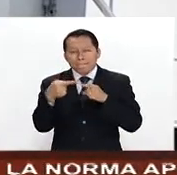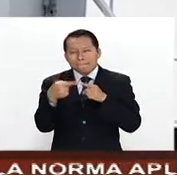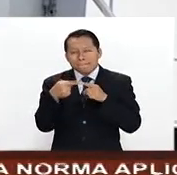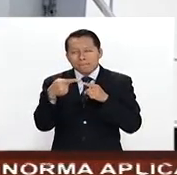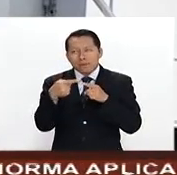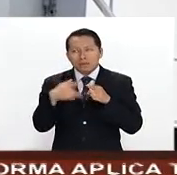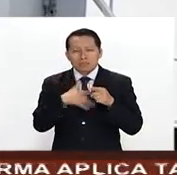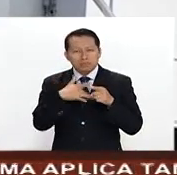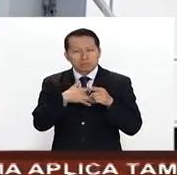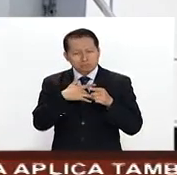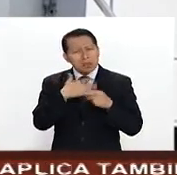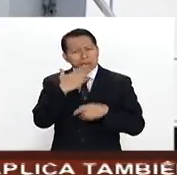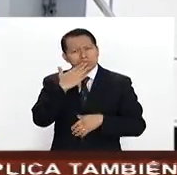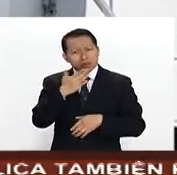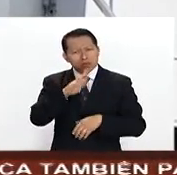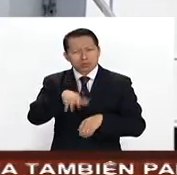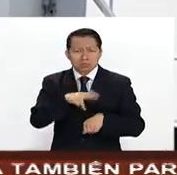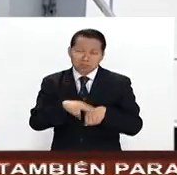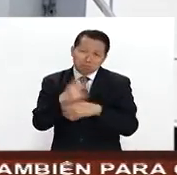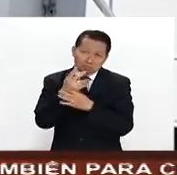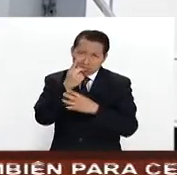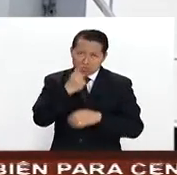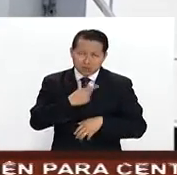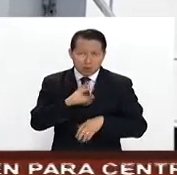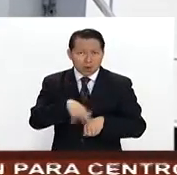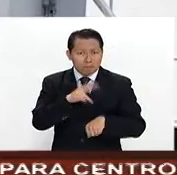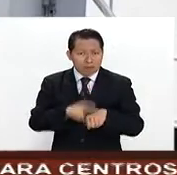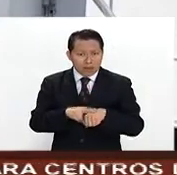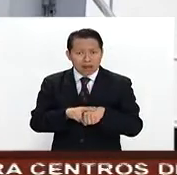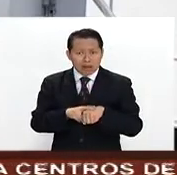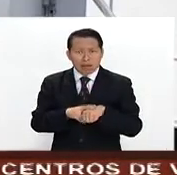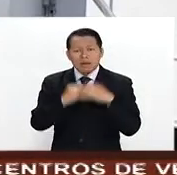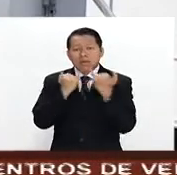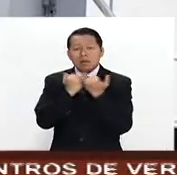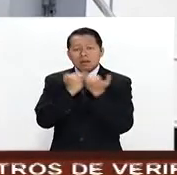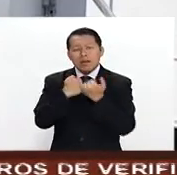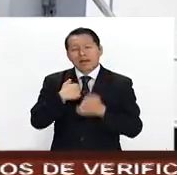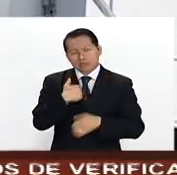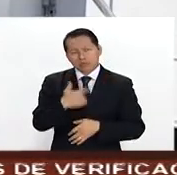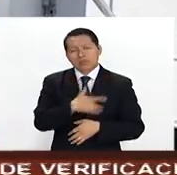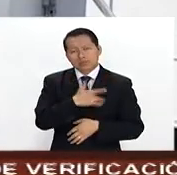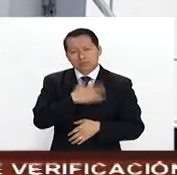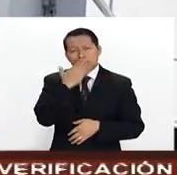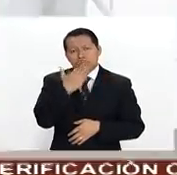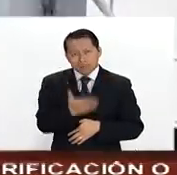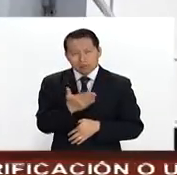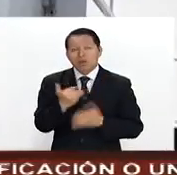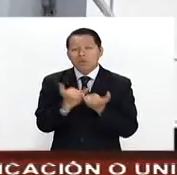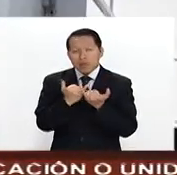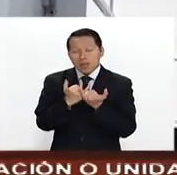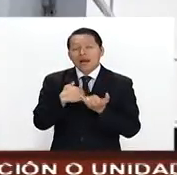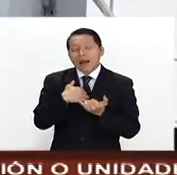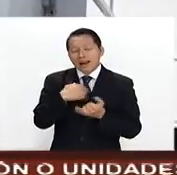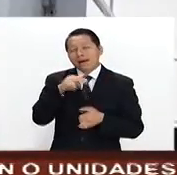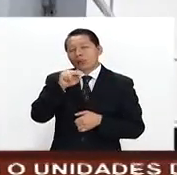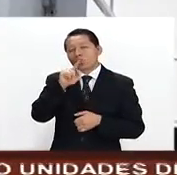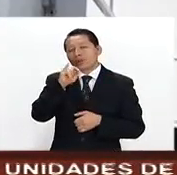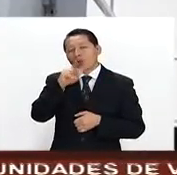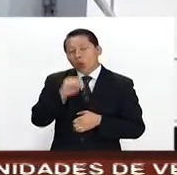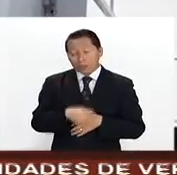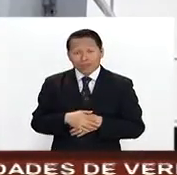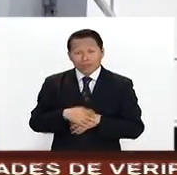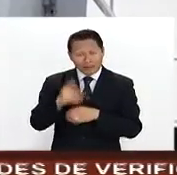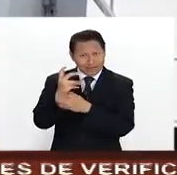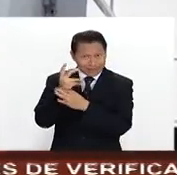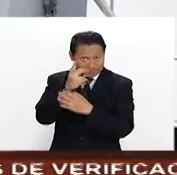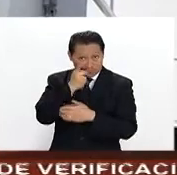estoy normal y pues también eso me gustó, ¿no? Y el nutriólogo, que le digan a uno que le